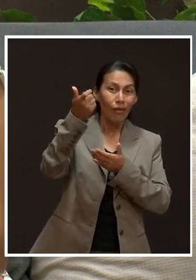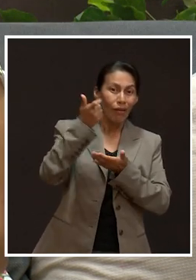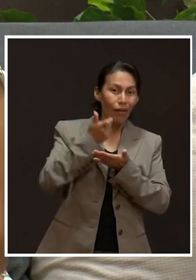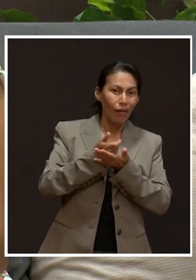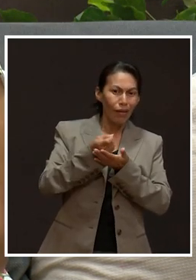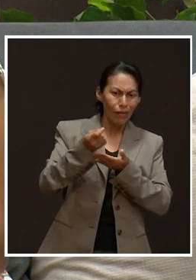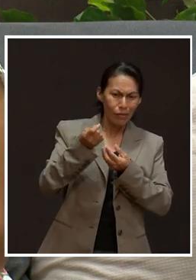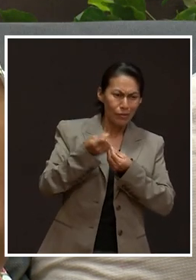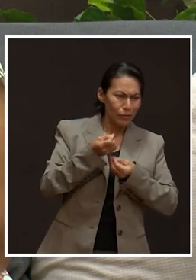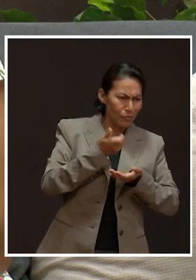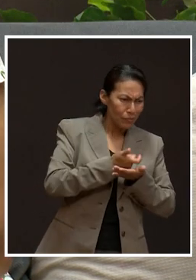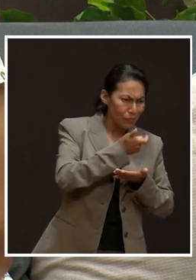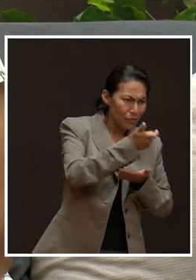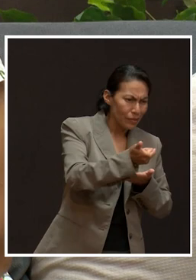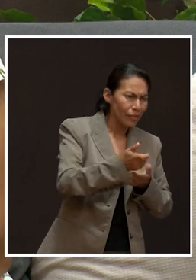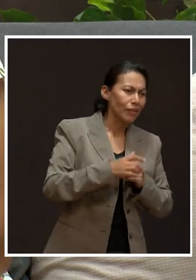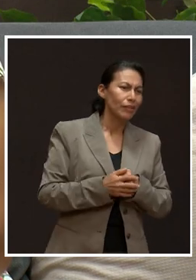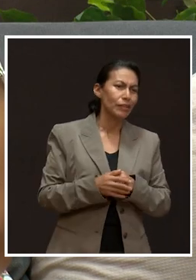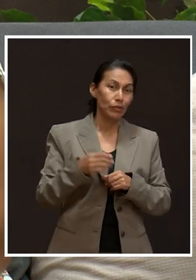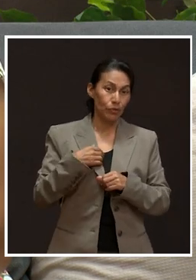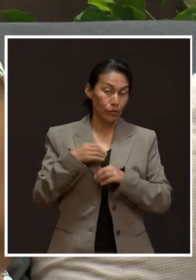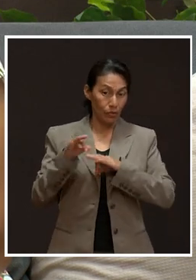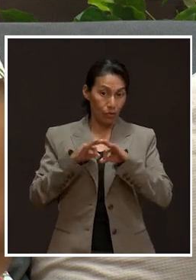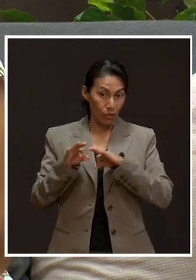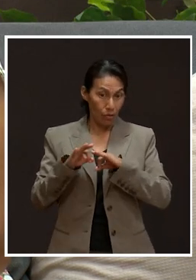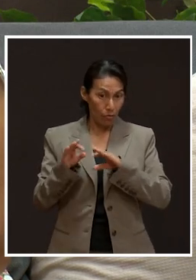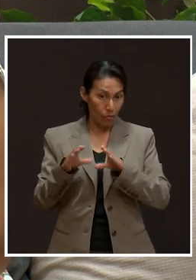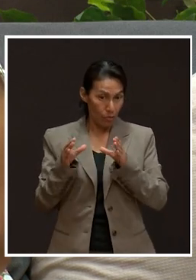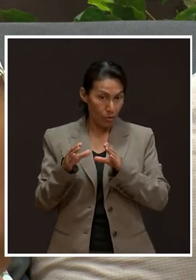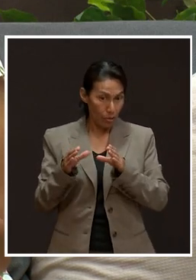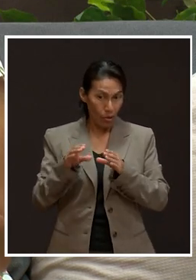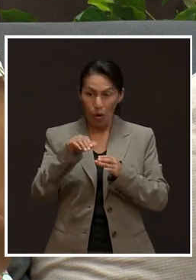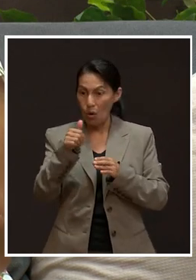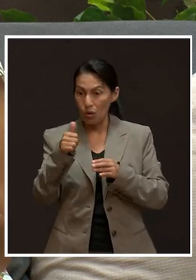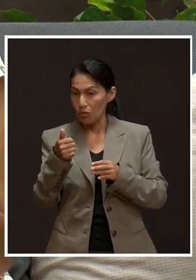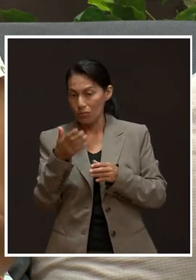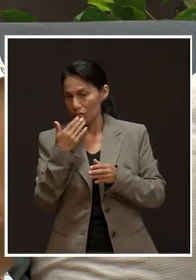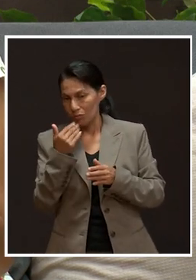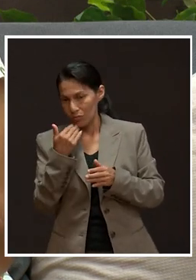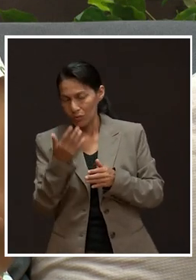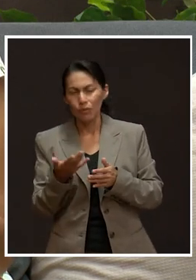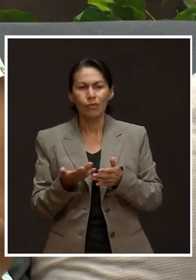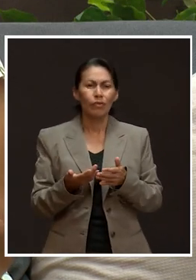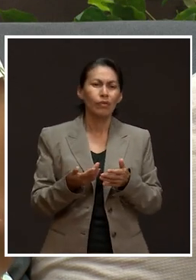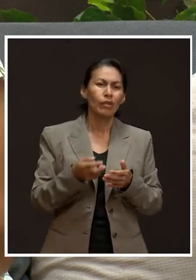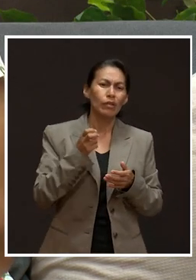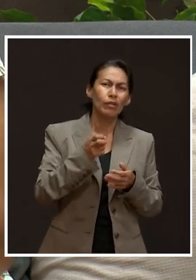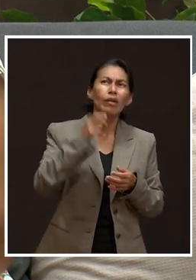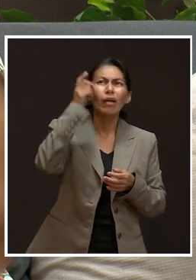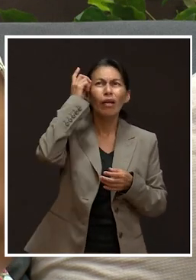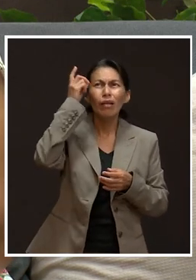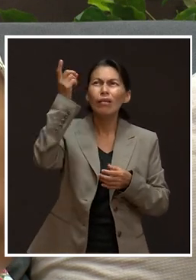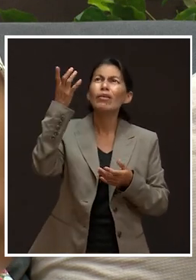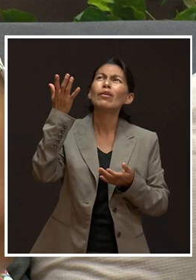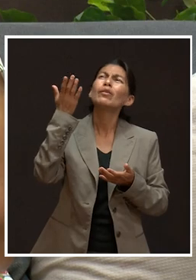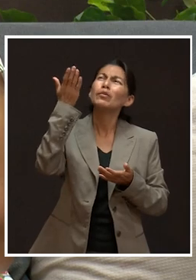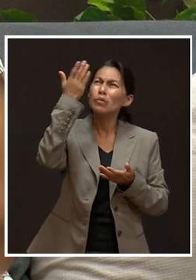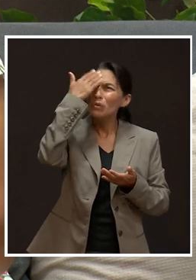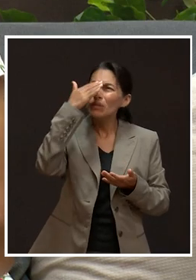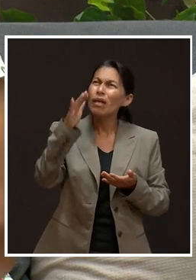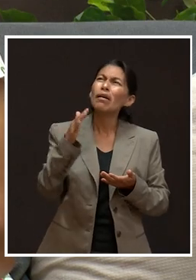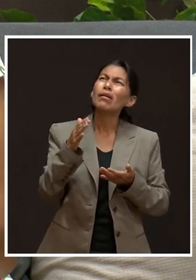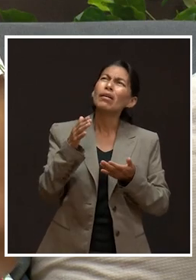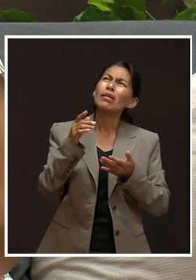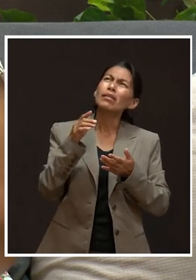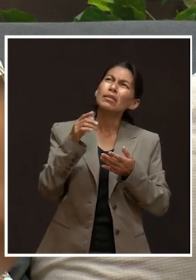proveyó también para mi matrícula. Porque nosotros, igual, del trabajo que tenemos, no podemos trabajar en otra cosa. Entonces, pues yo le